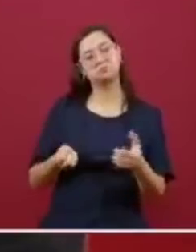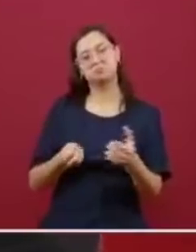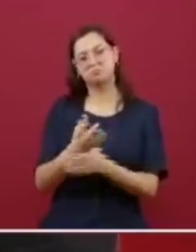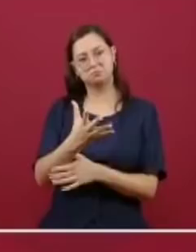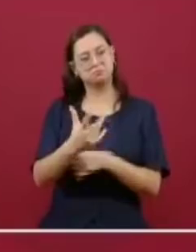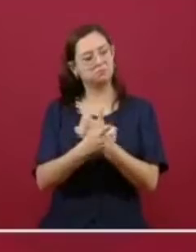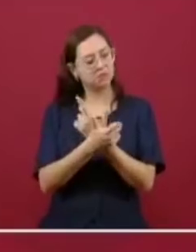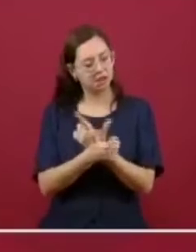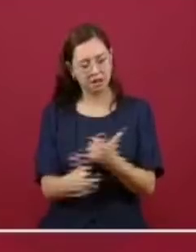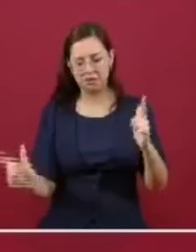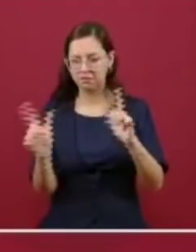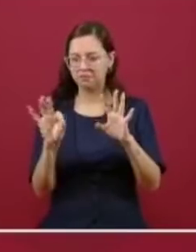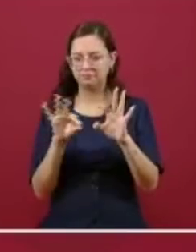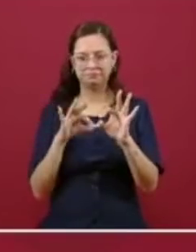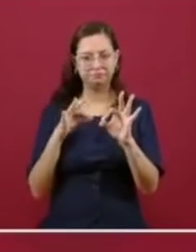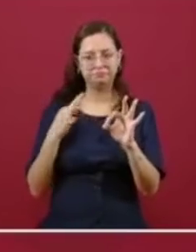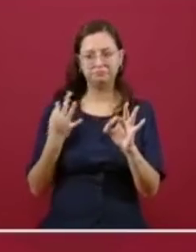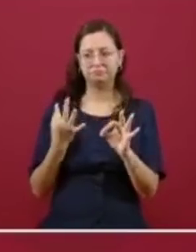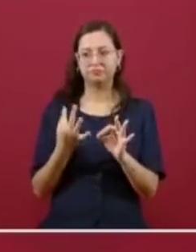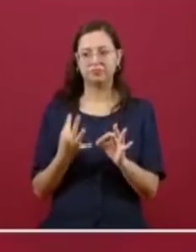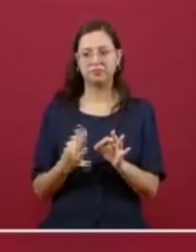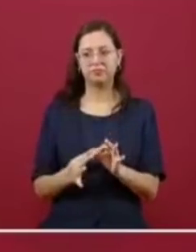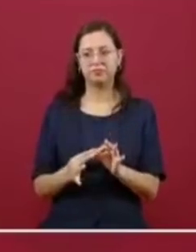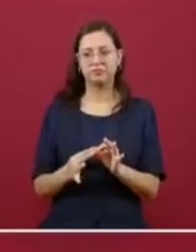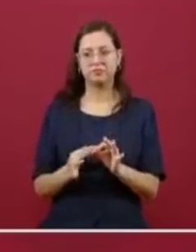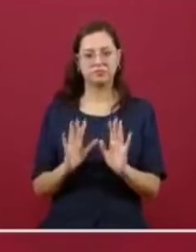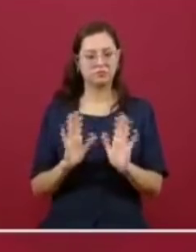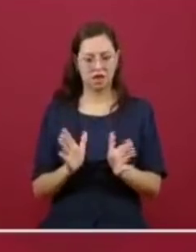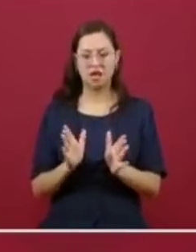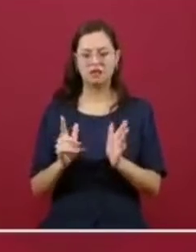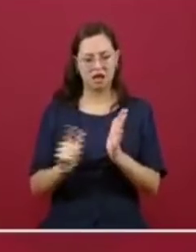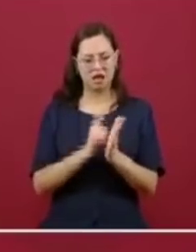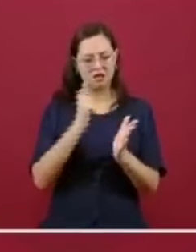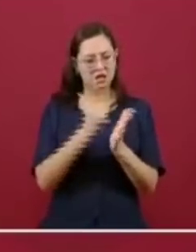cumplen con lo que establece la ley,